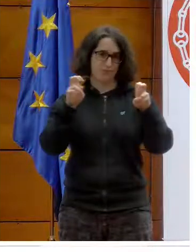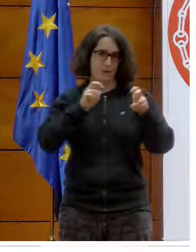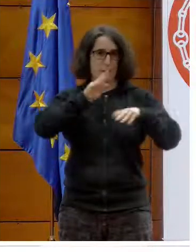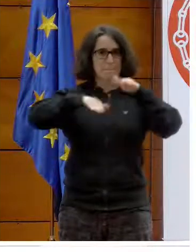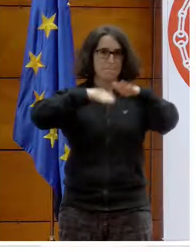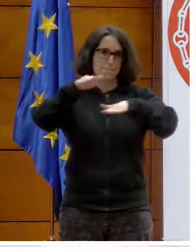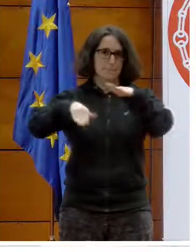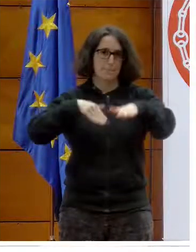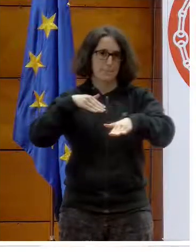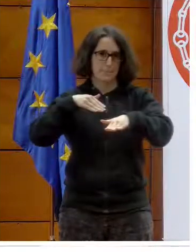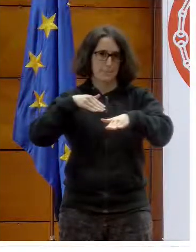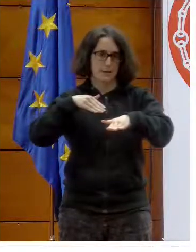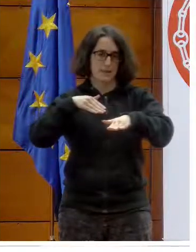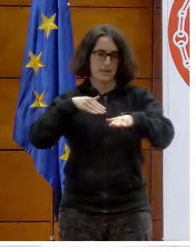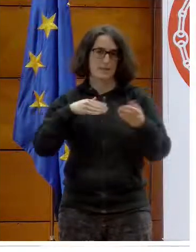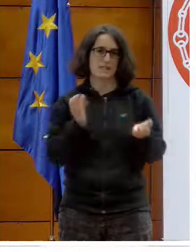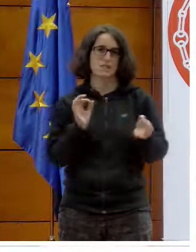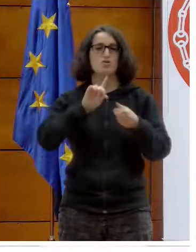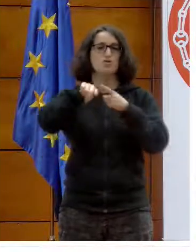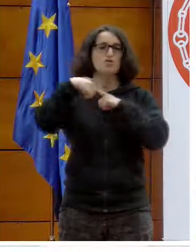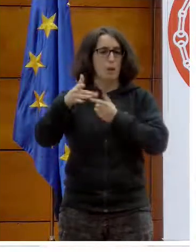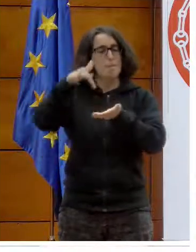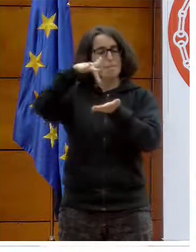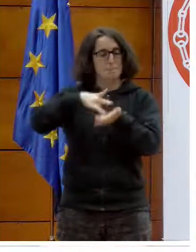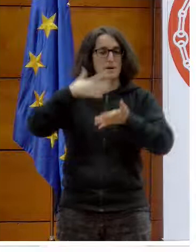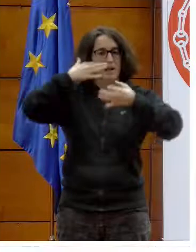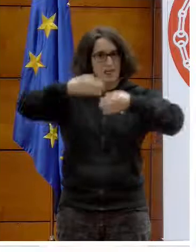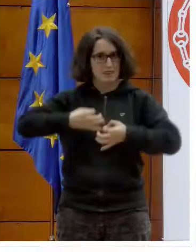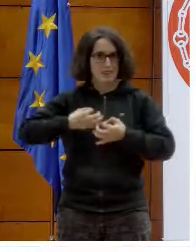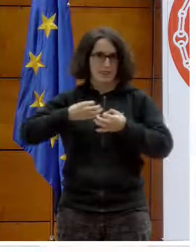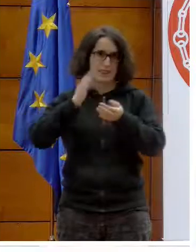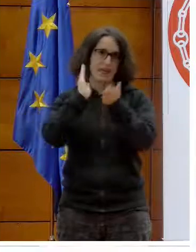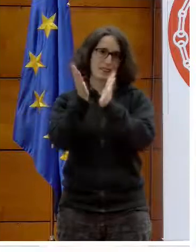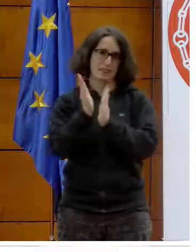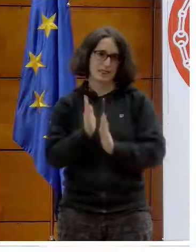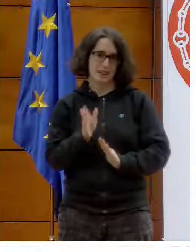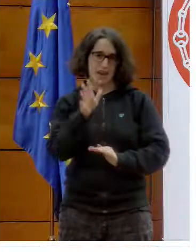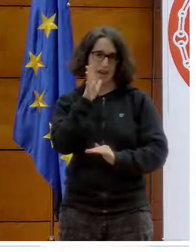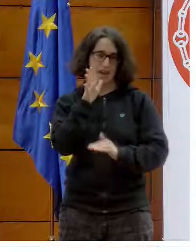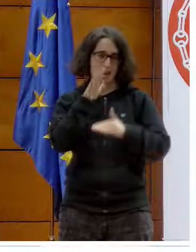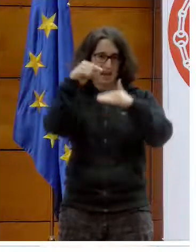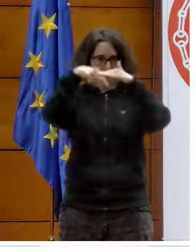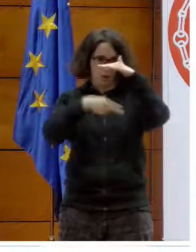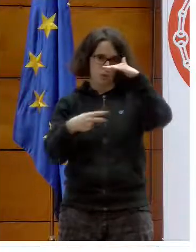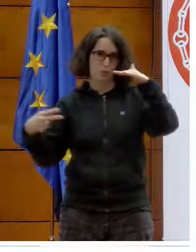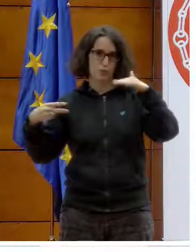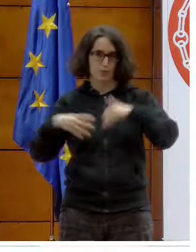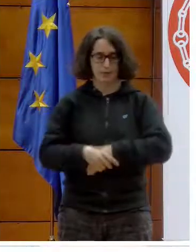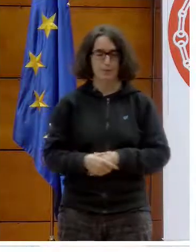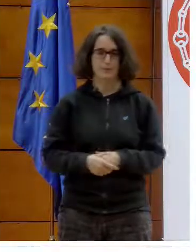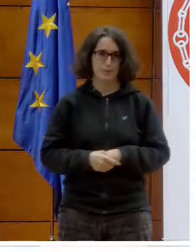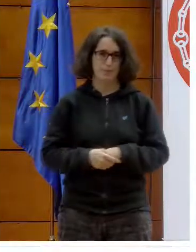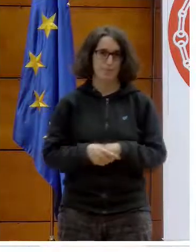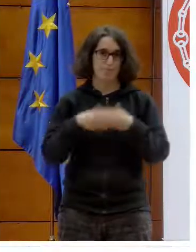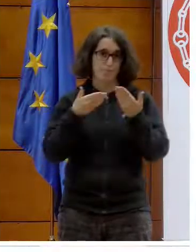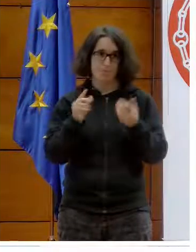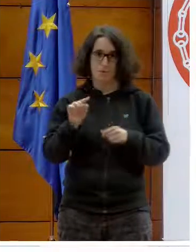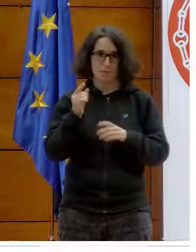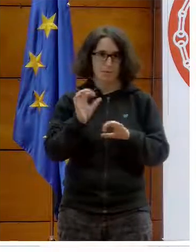terapia subacuática. Y como con cualquier otra herramienta de fisioterapia, tenemos que valorar qué